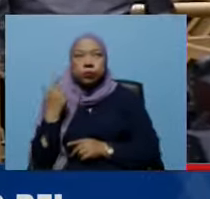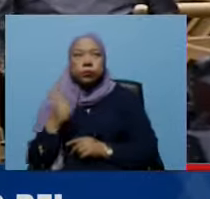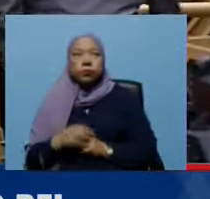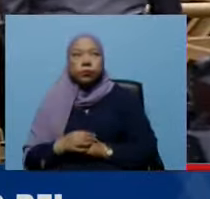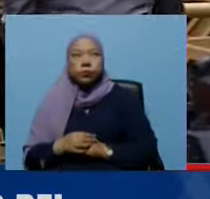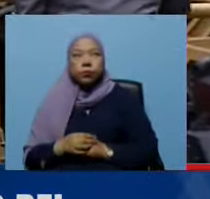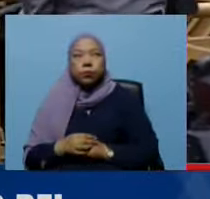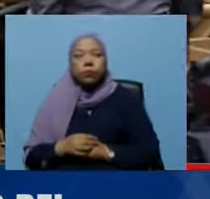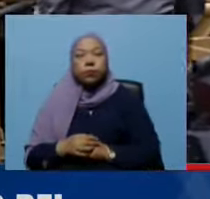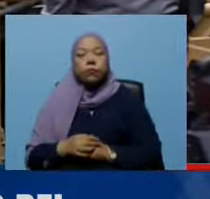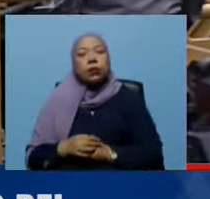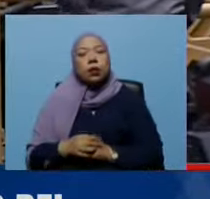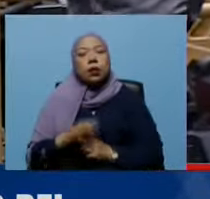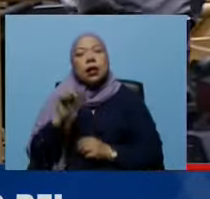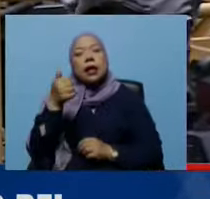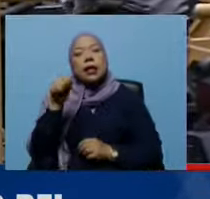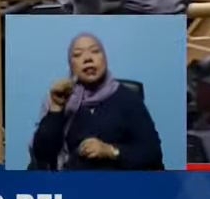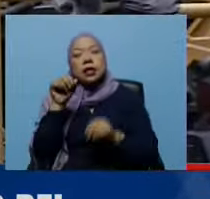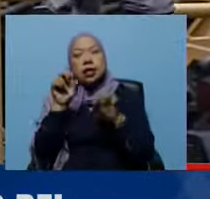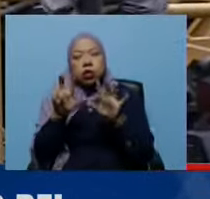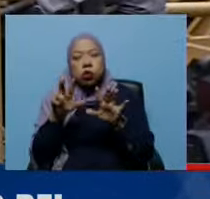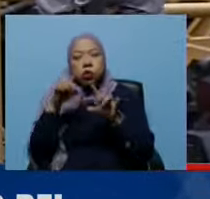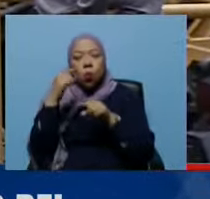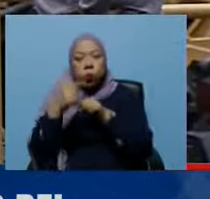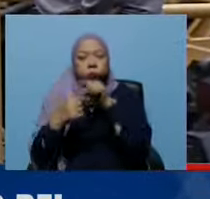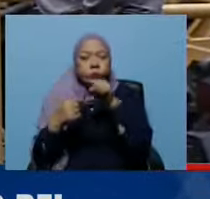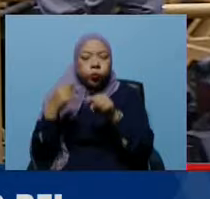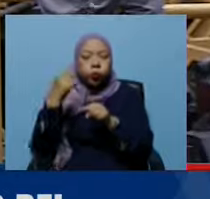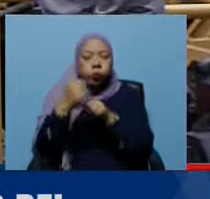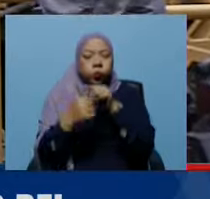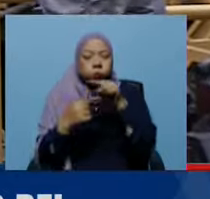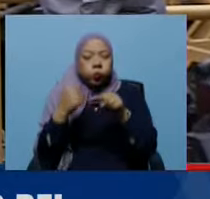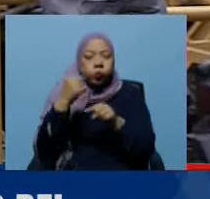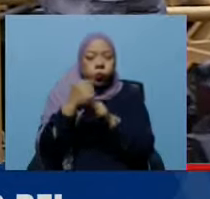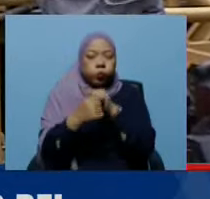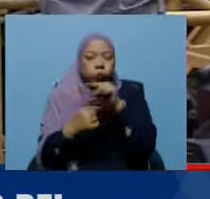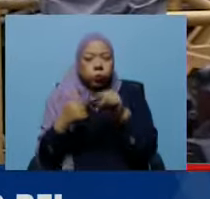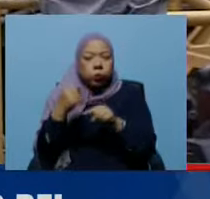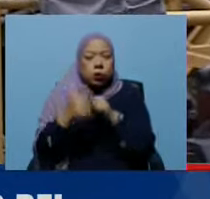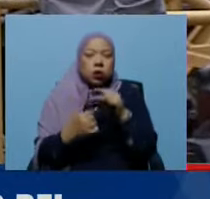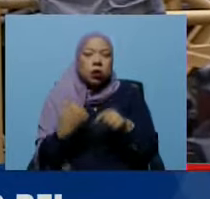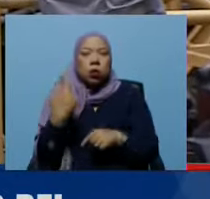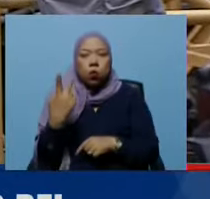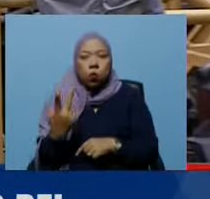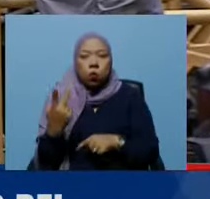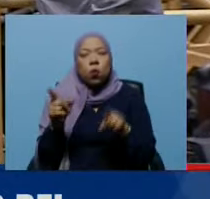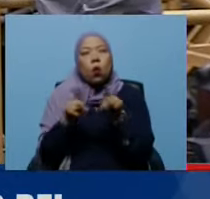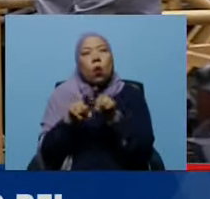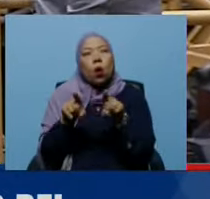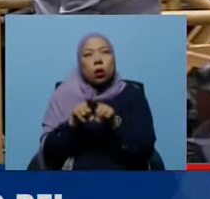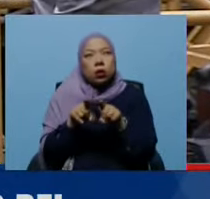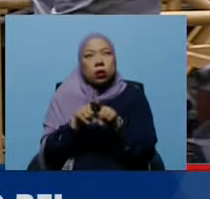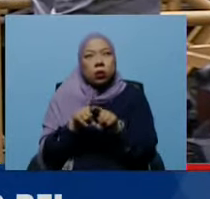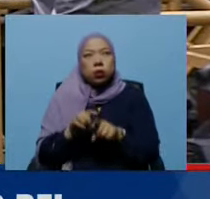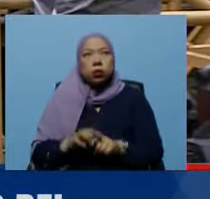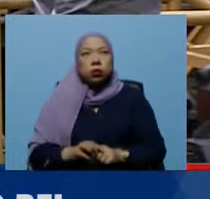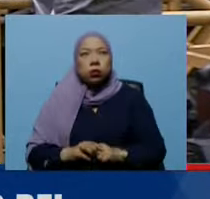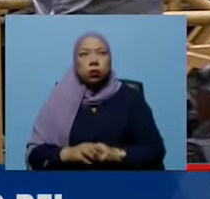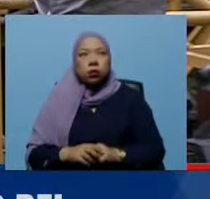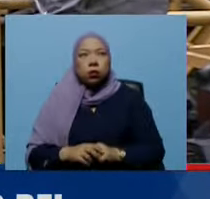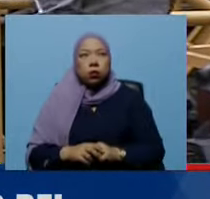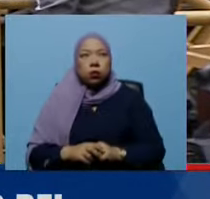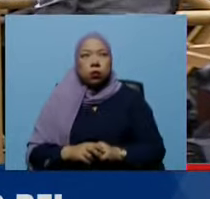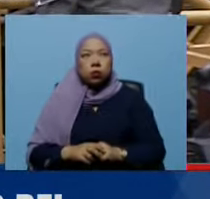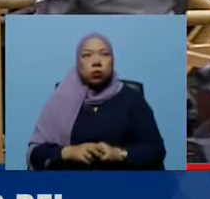acá va a 18 metros por segundo. 18 metros por segundo son dos hilos de laminación. O sea